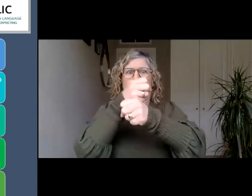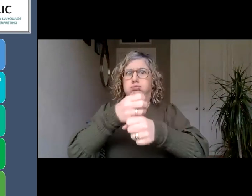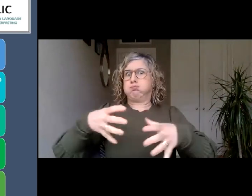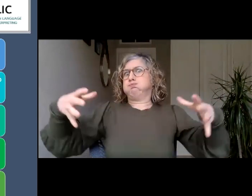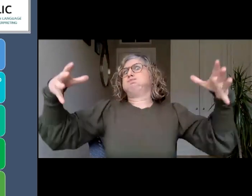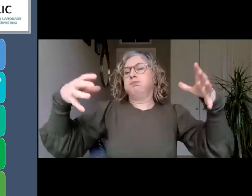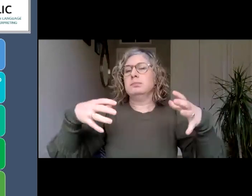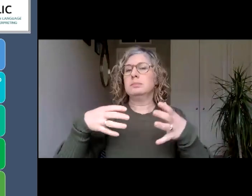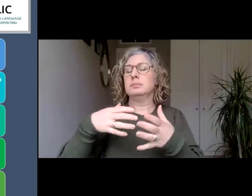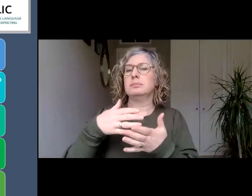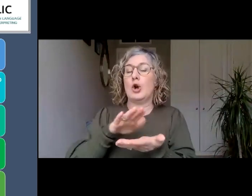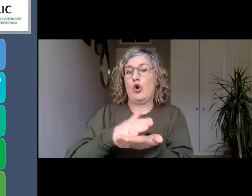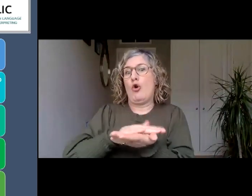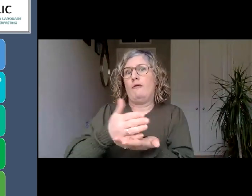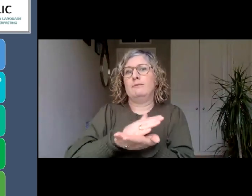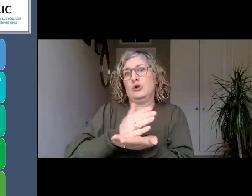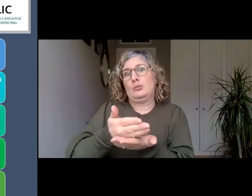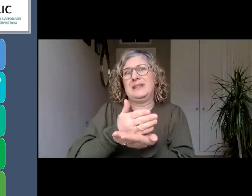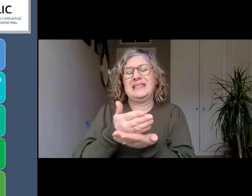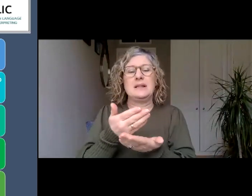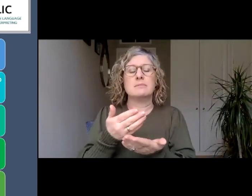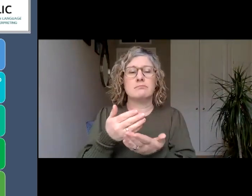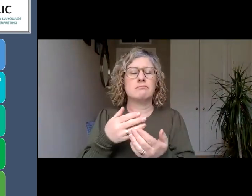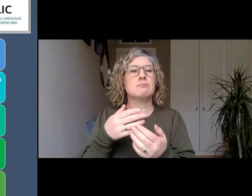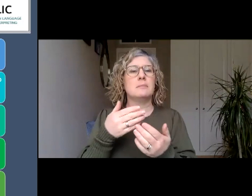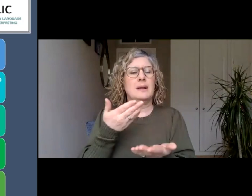Permítanme poner las cosas en contexto.